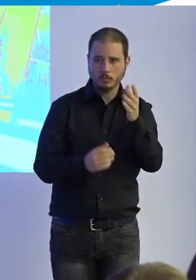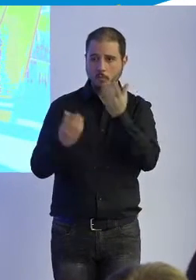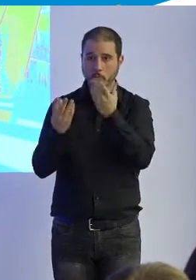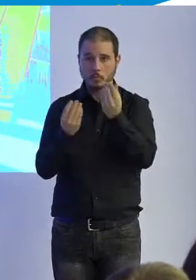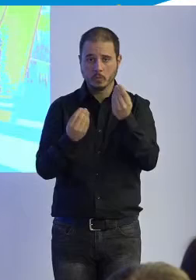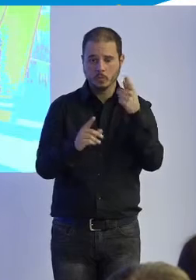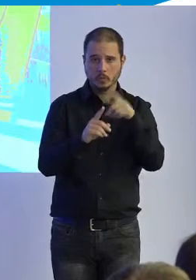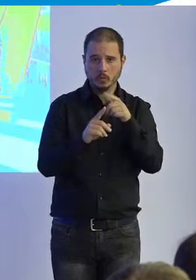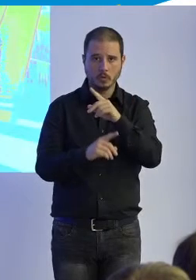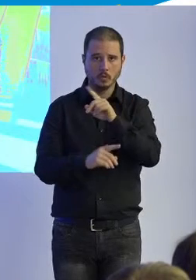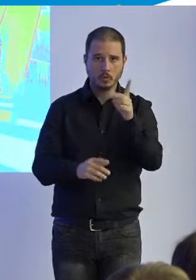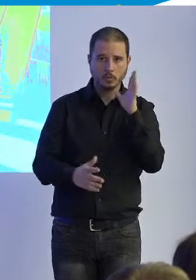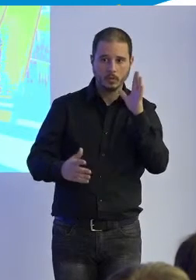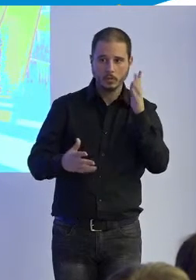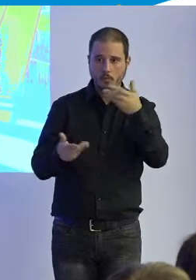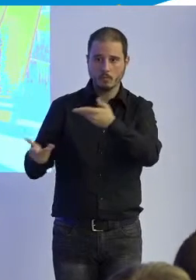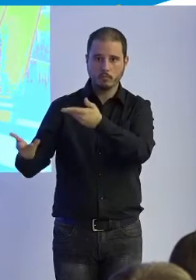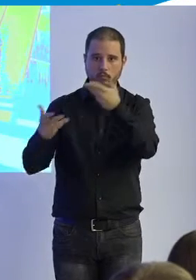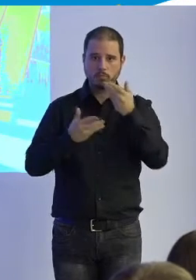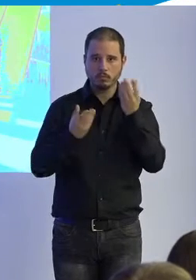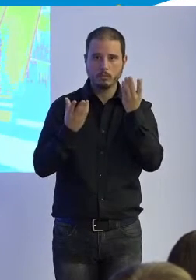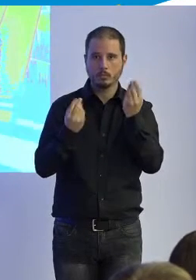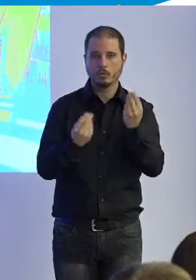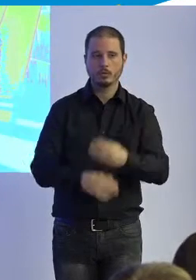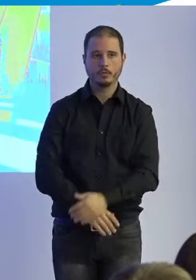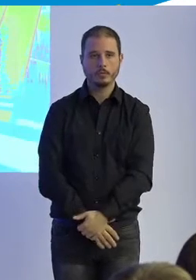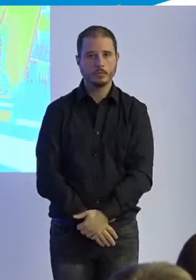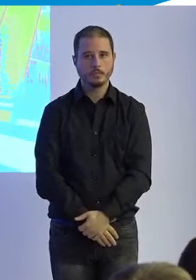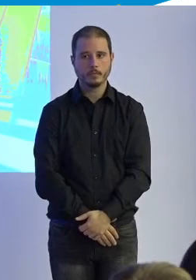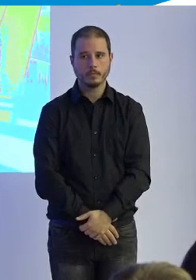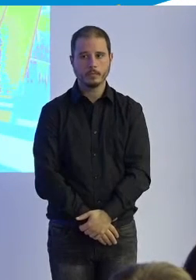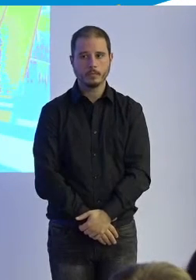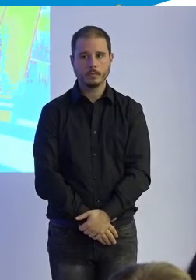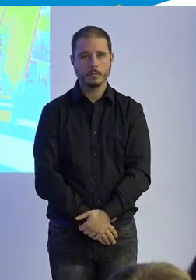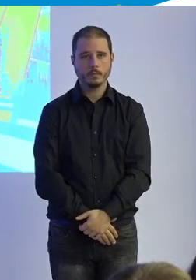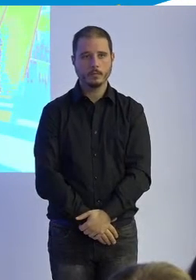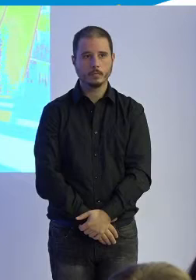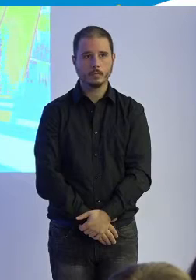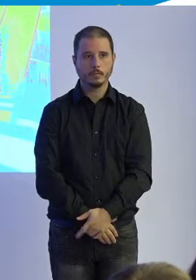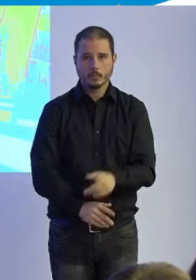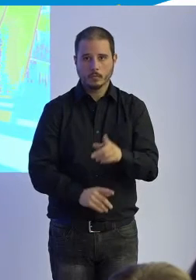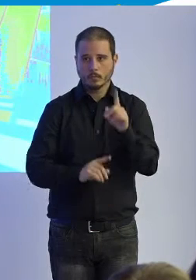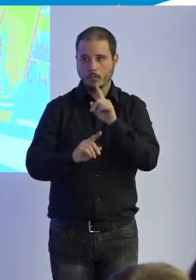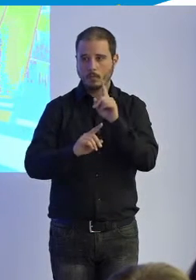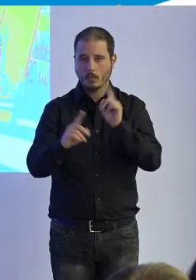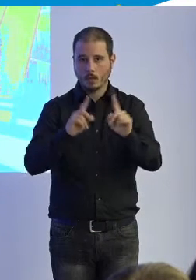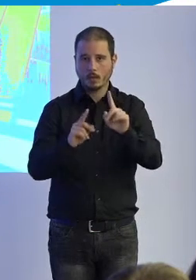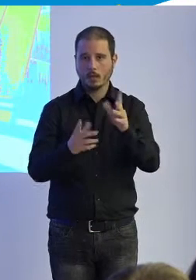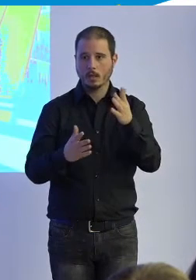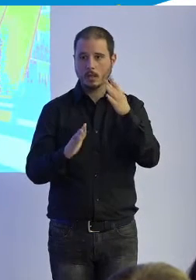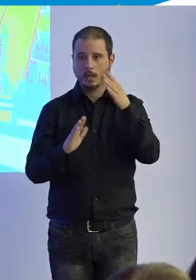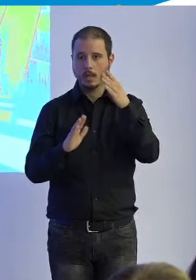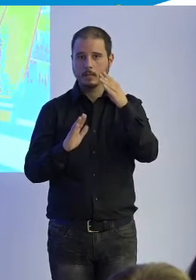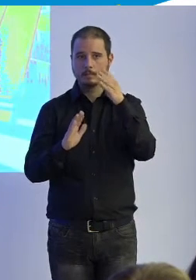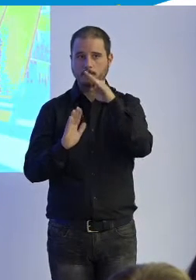ha ayudado muchísimo. Pero es que el problema es el que se piensen en aplicaciones para personas. O